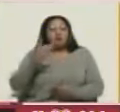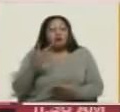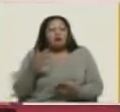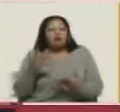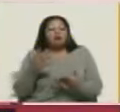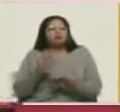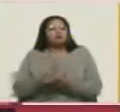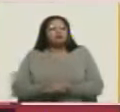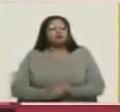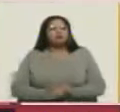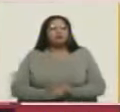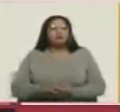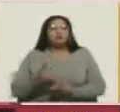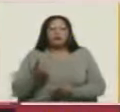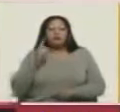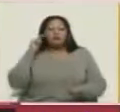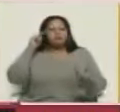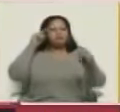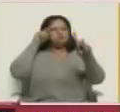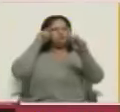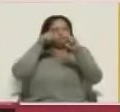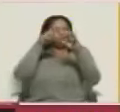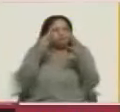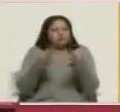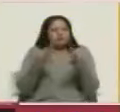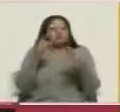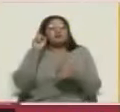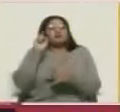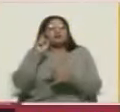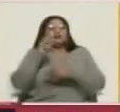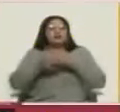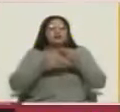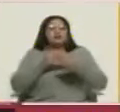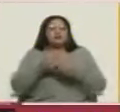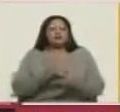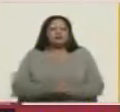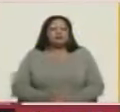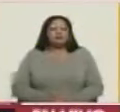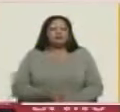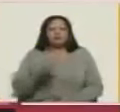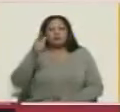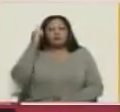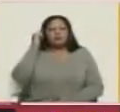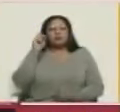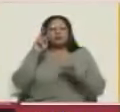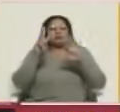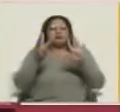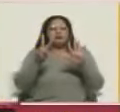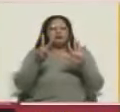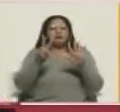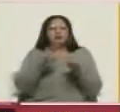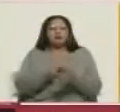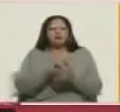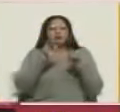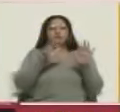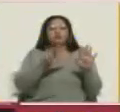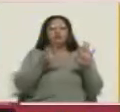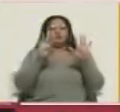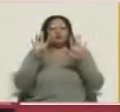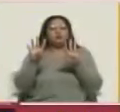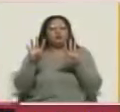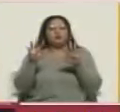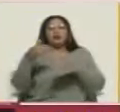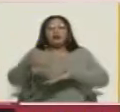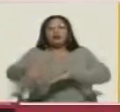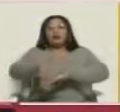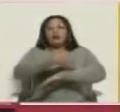una convicción necesaria, ese día 7, 8 y 9, las